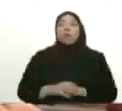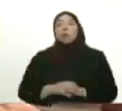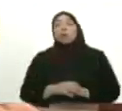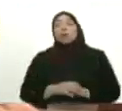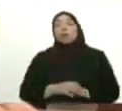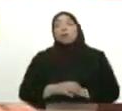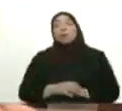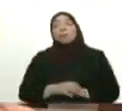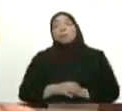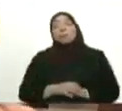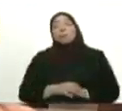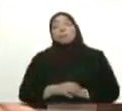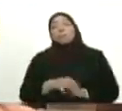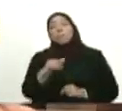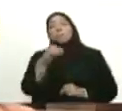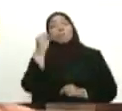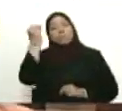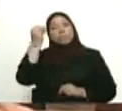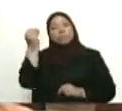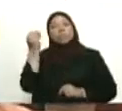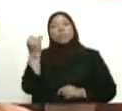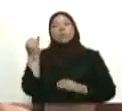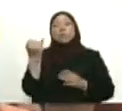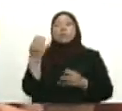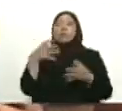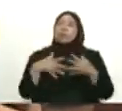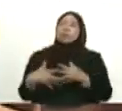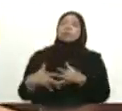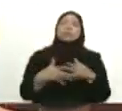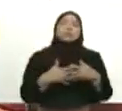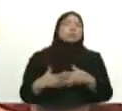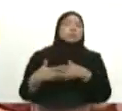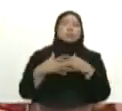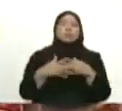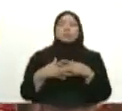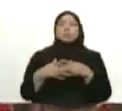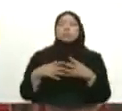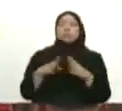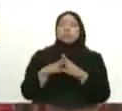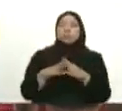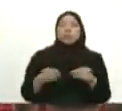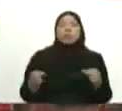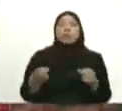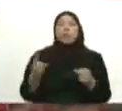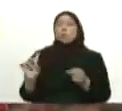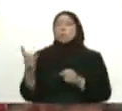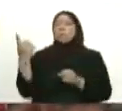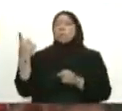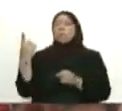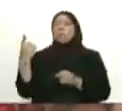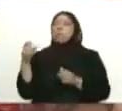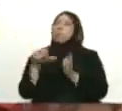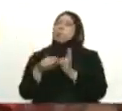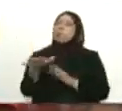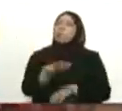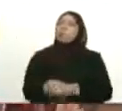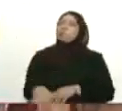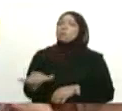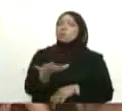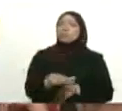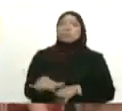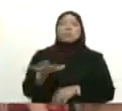para dónde ustedes creen que los gringos vienen ser lanzado la primera bomba para dónde era